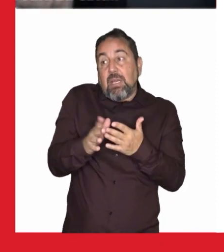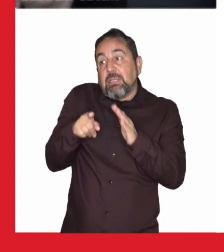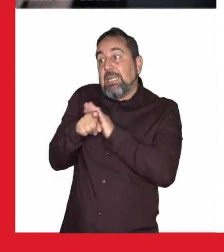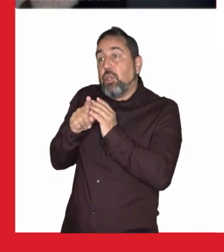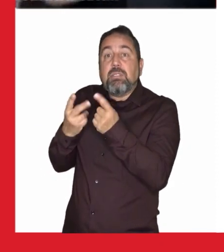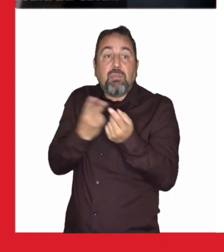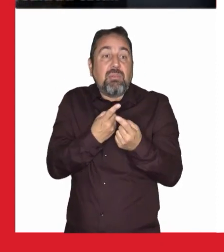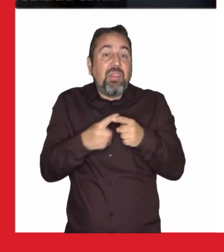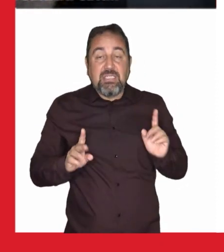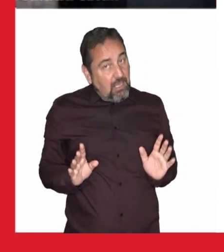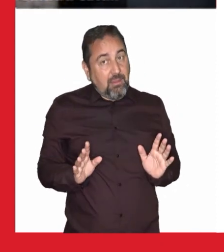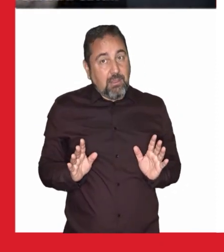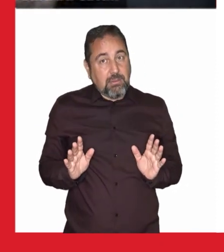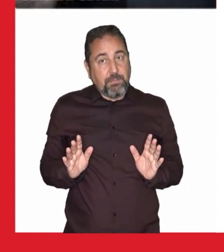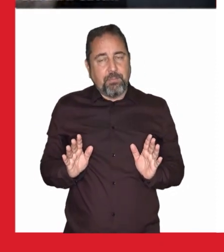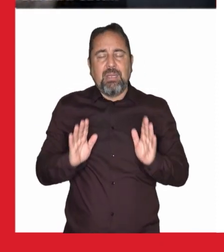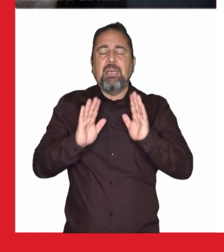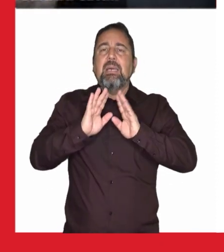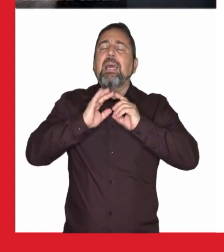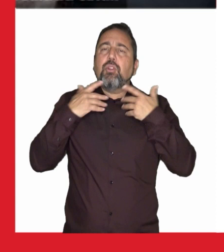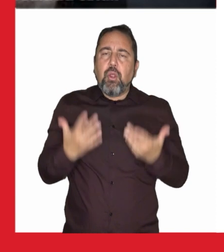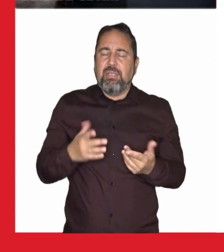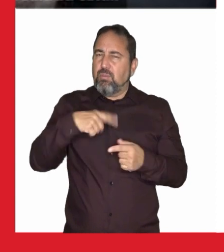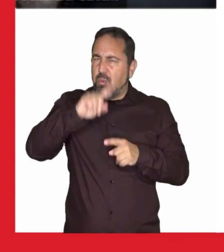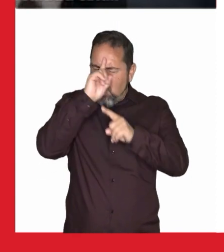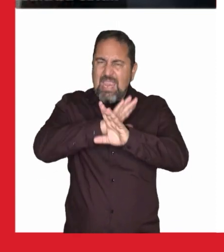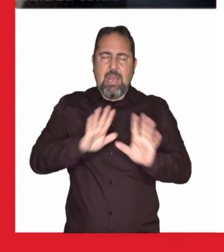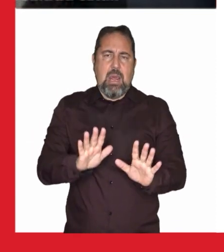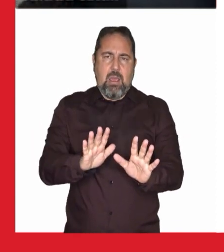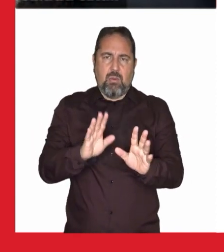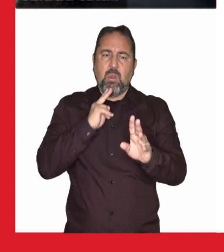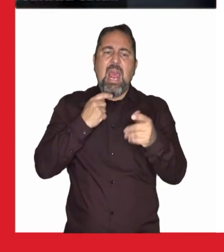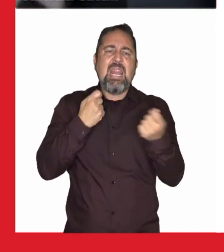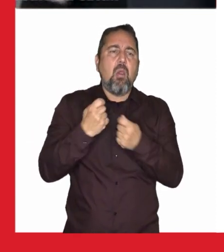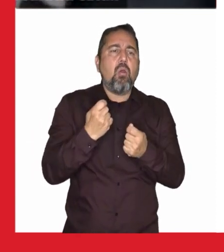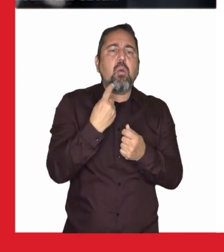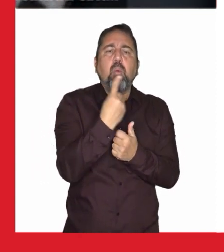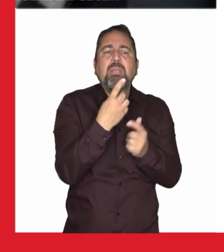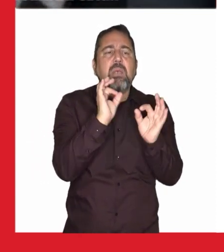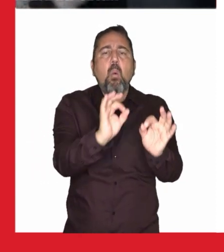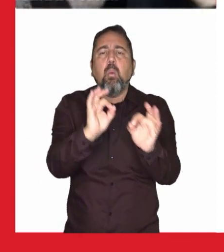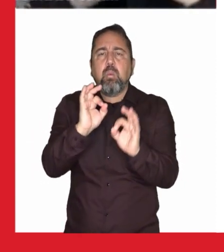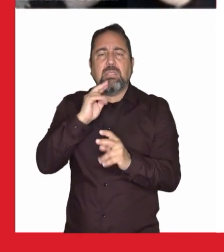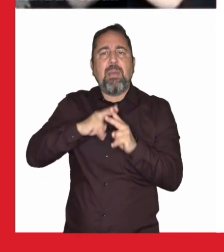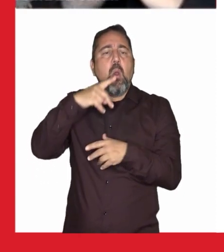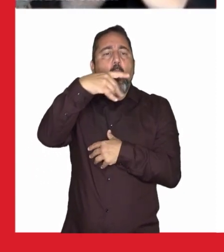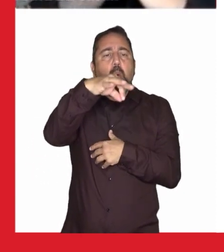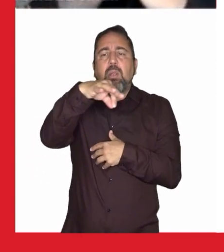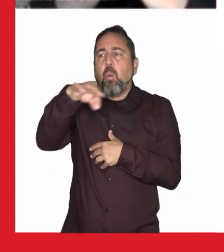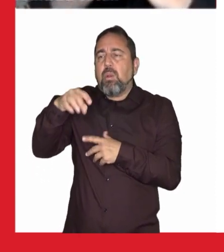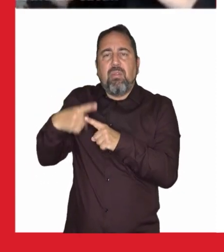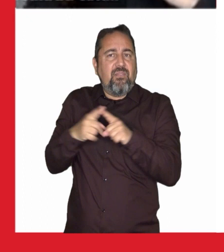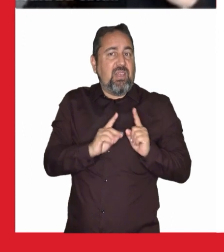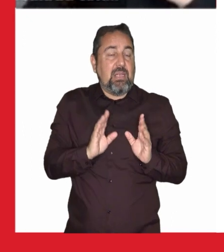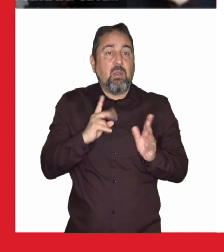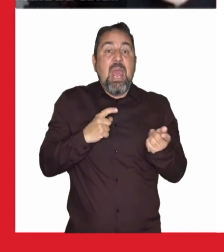culturas distintas, serán gestionados de formas distintas. ¿De acuerdo? Entonces, tener muy clara esta idea de que cada negocio es